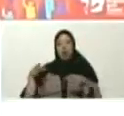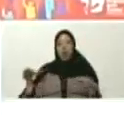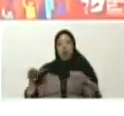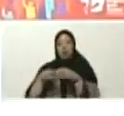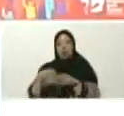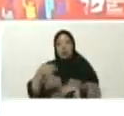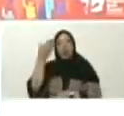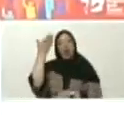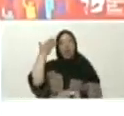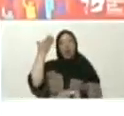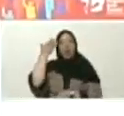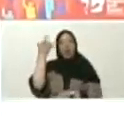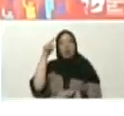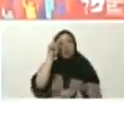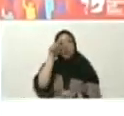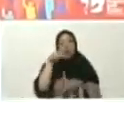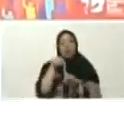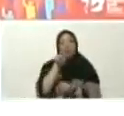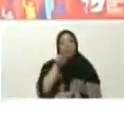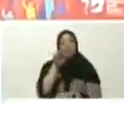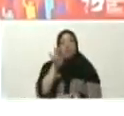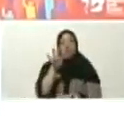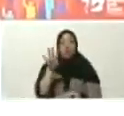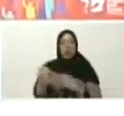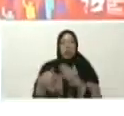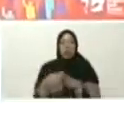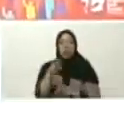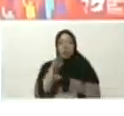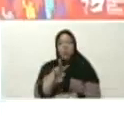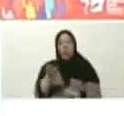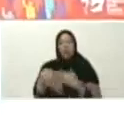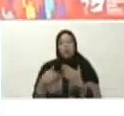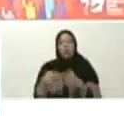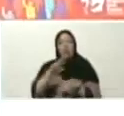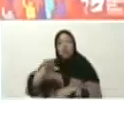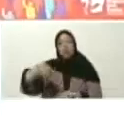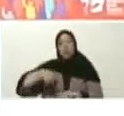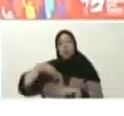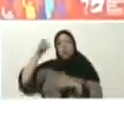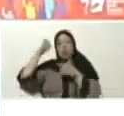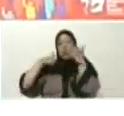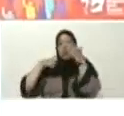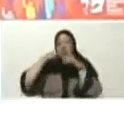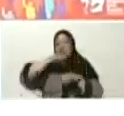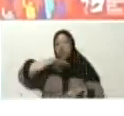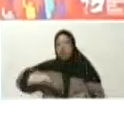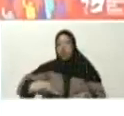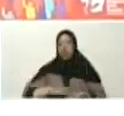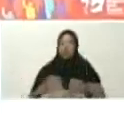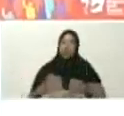sabemos que vamos a lograr este 2024, usted continúe siendo nuestro conductor de victoria.